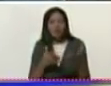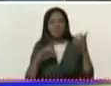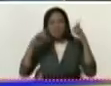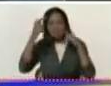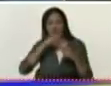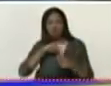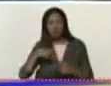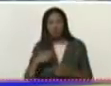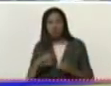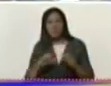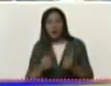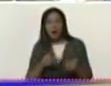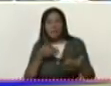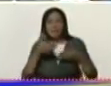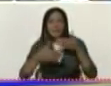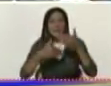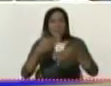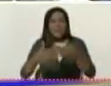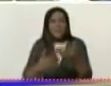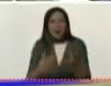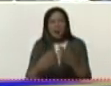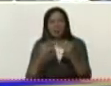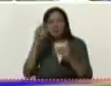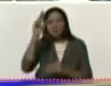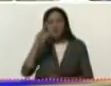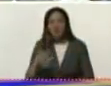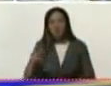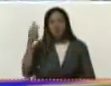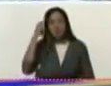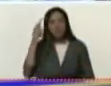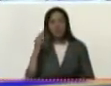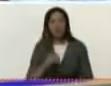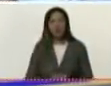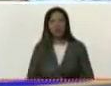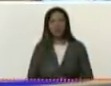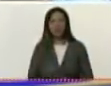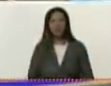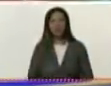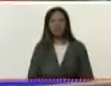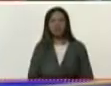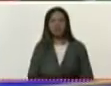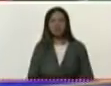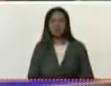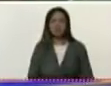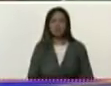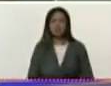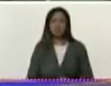estamos transitando todos los días, todos los días.